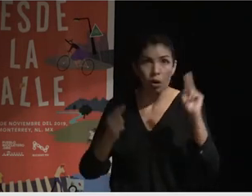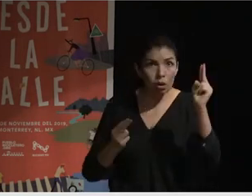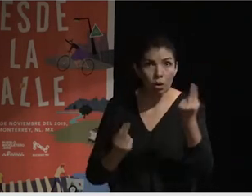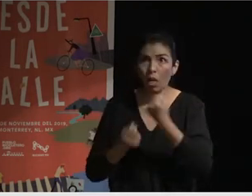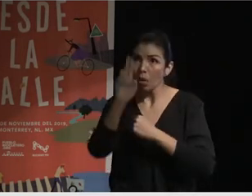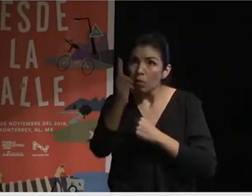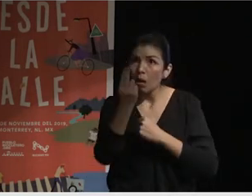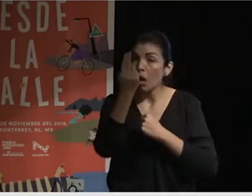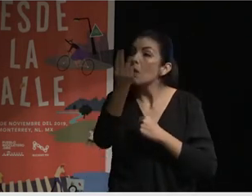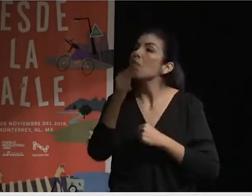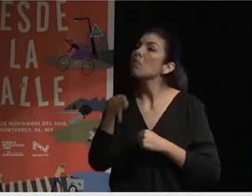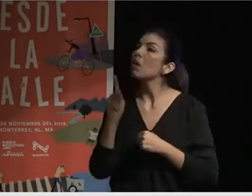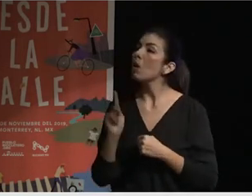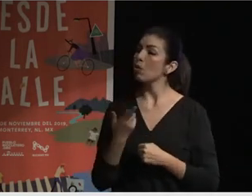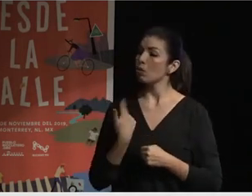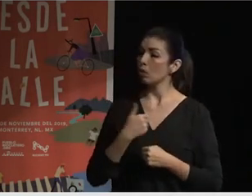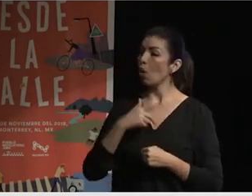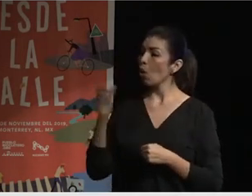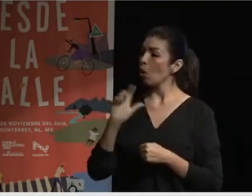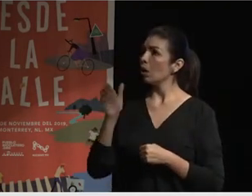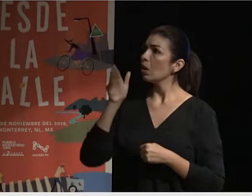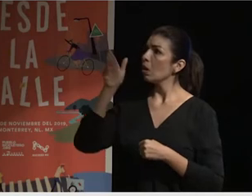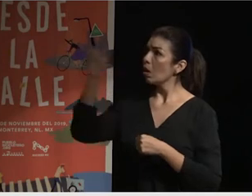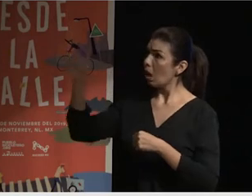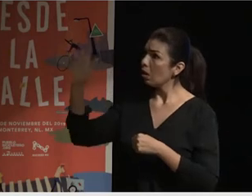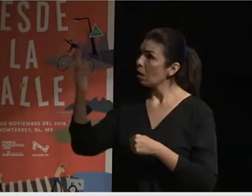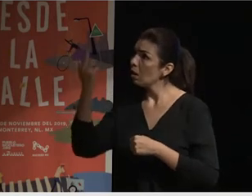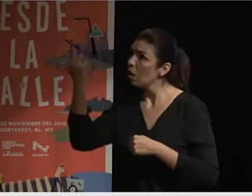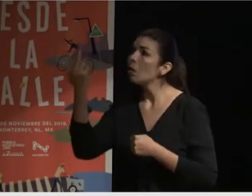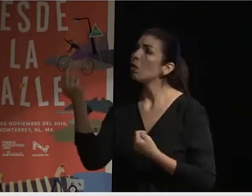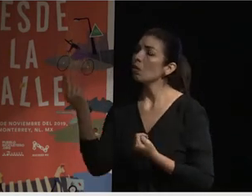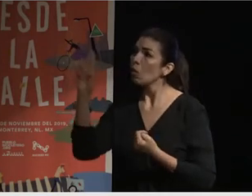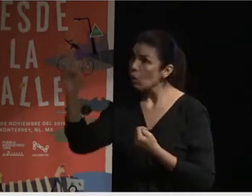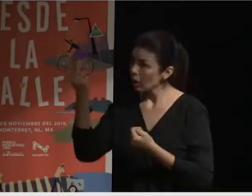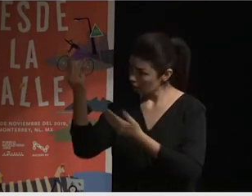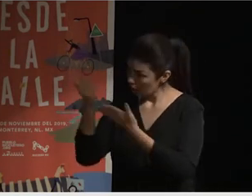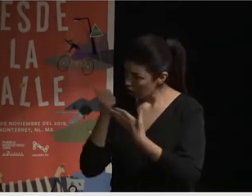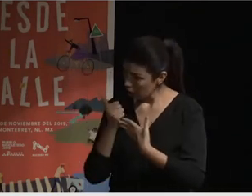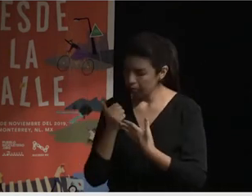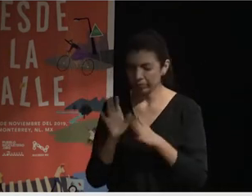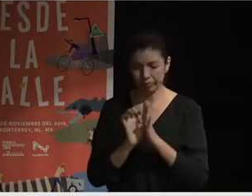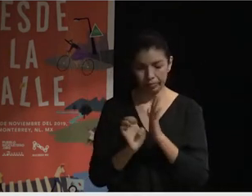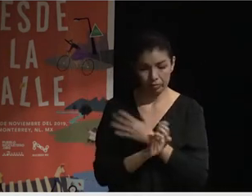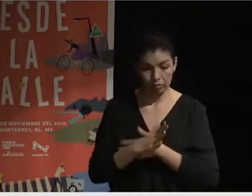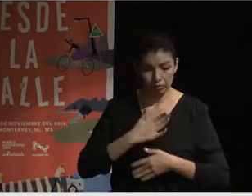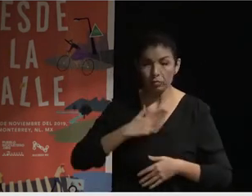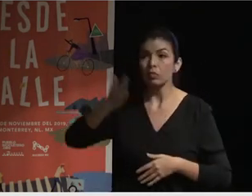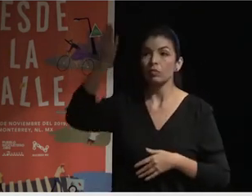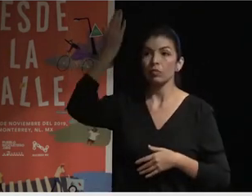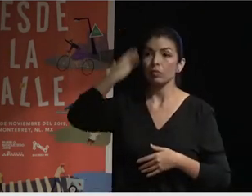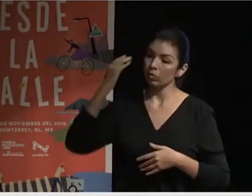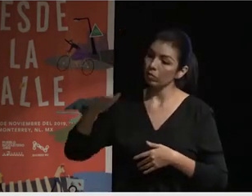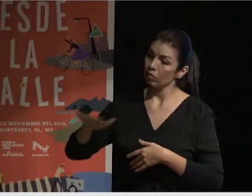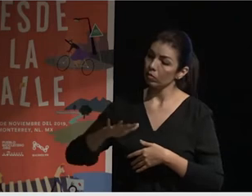¿no? Hace poco yo rescato por ahí un tema. Una vez llegué a una comunidad y en la comunidad me puse ahí como yo experta en el tema